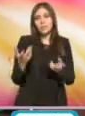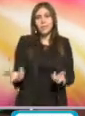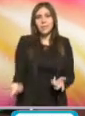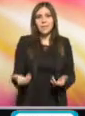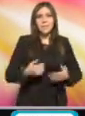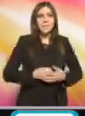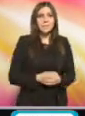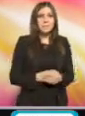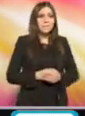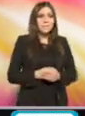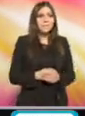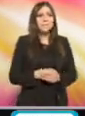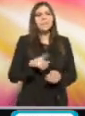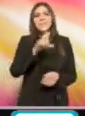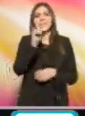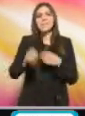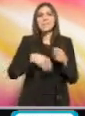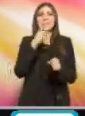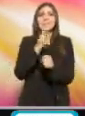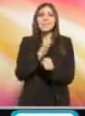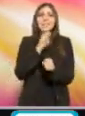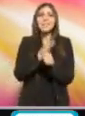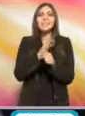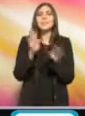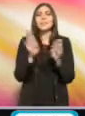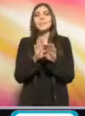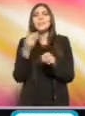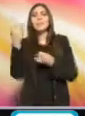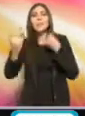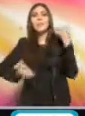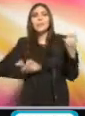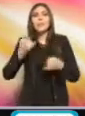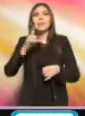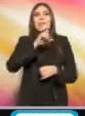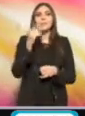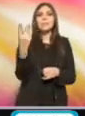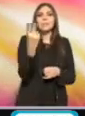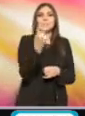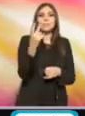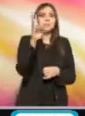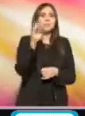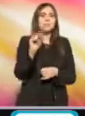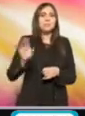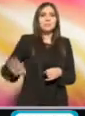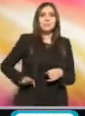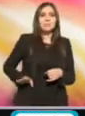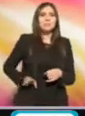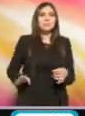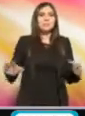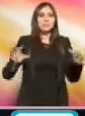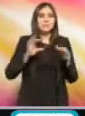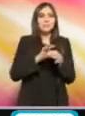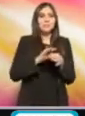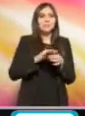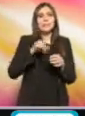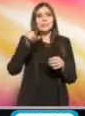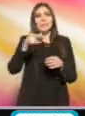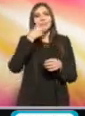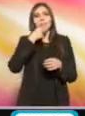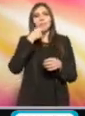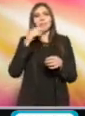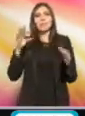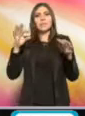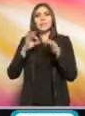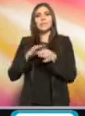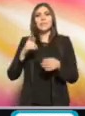Y él un poco. Entonces, este juego de ir y venir acaba en que ellos no machan. Él acaba machando con la mesera